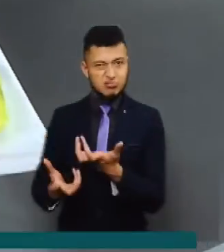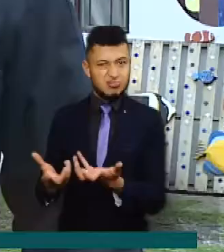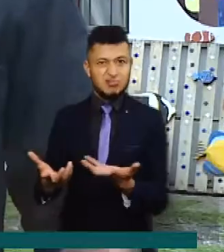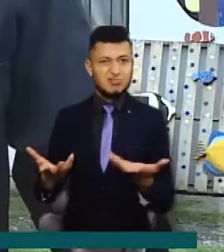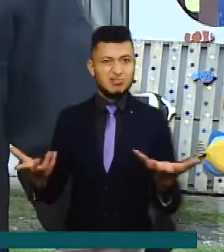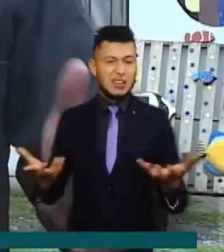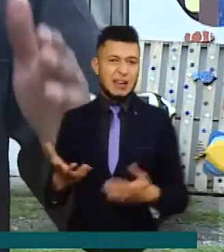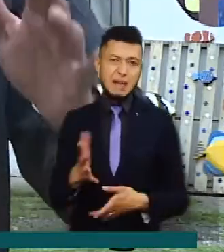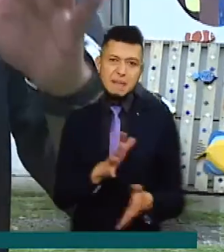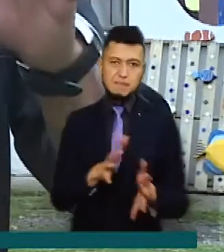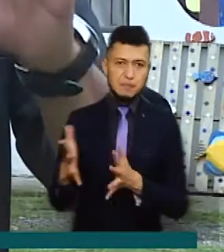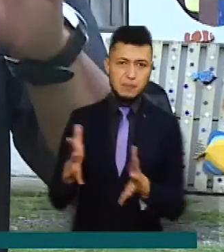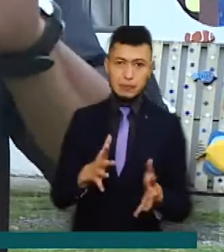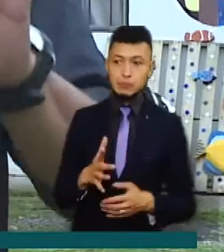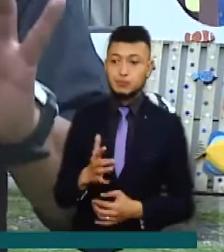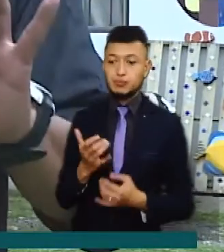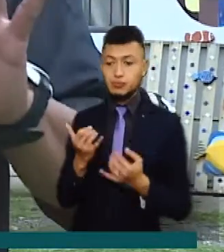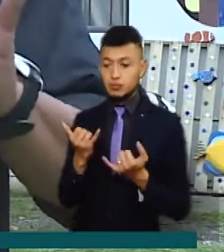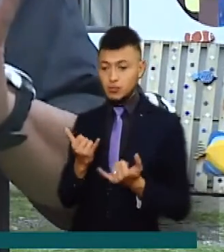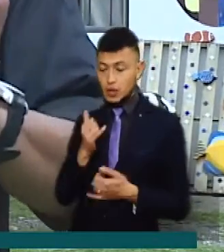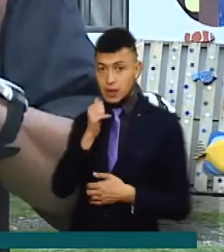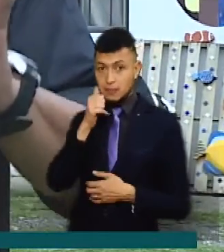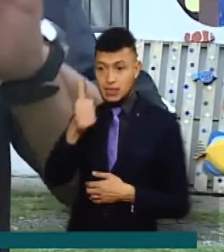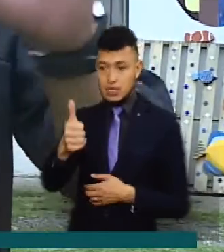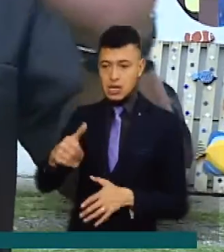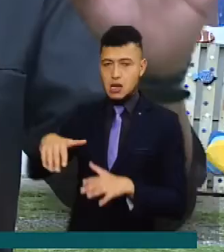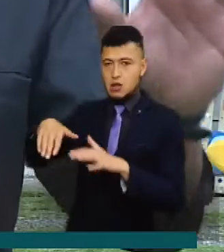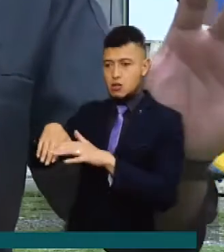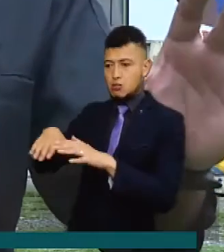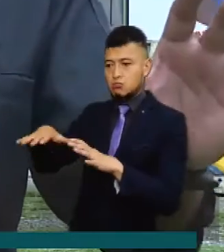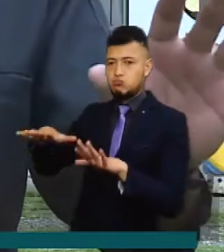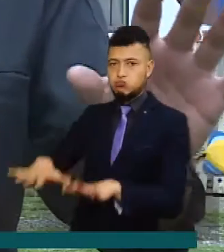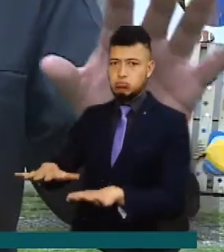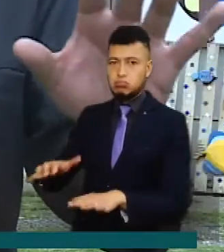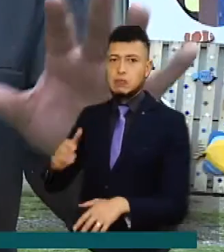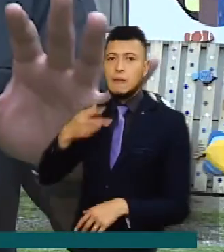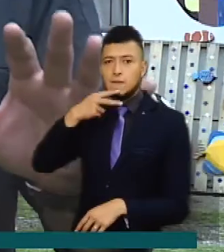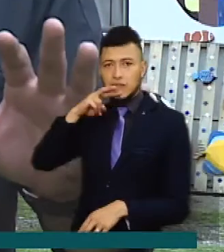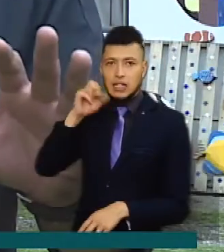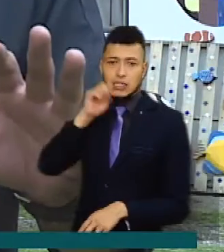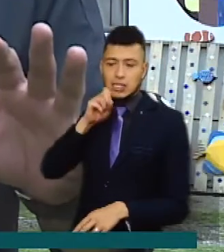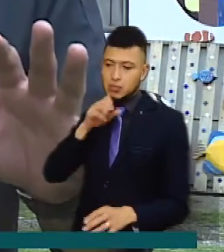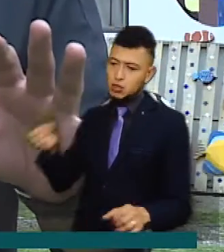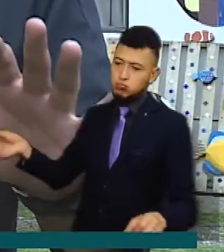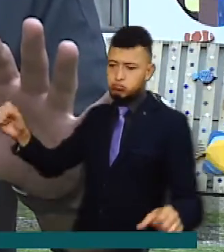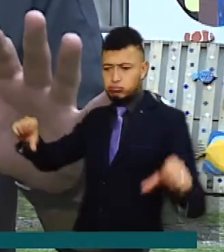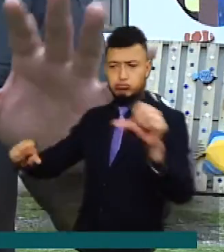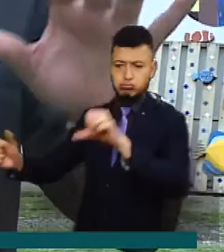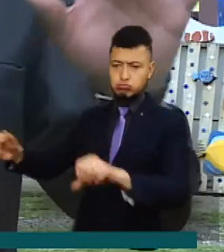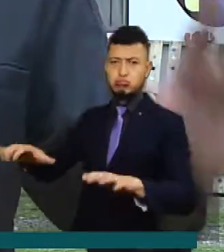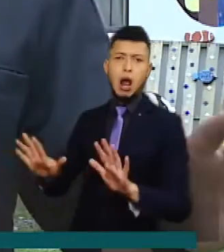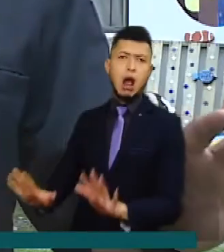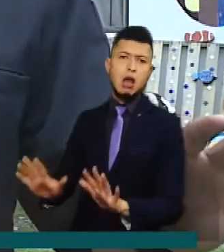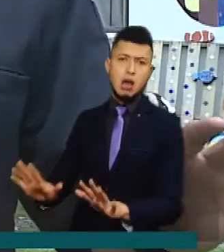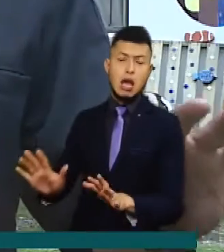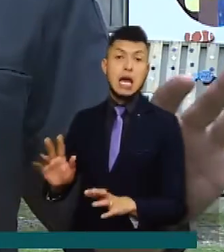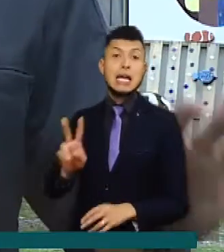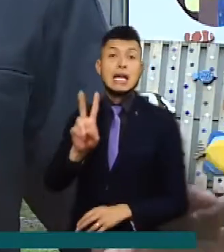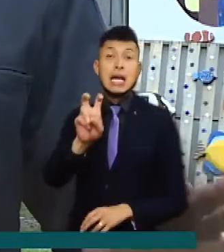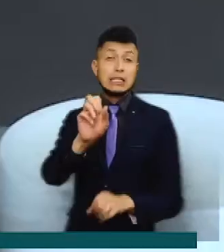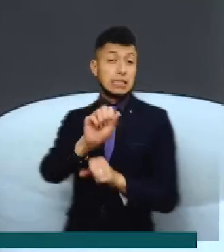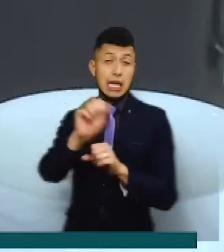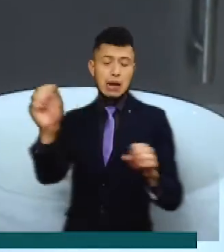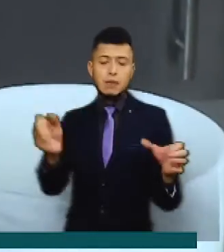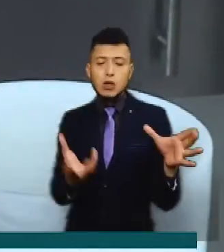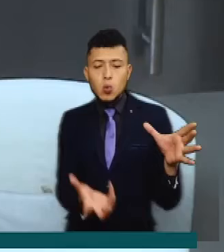plato se prepara yo lo dejo de un día para el otro en cerveza y vino a las 7 de la